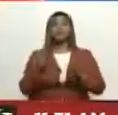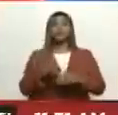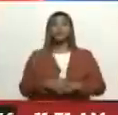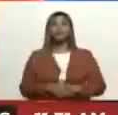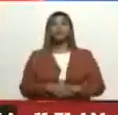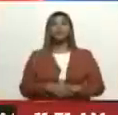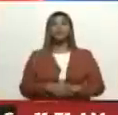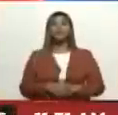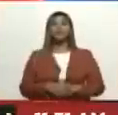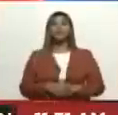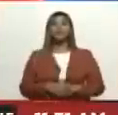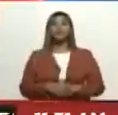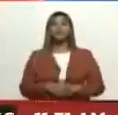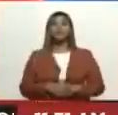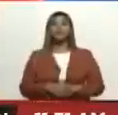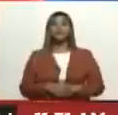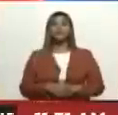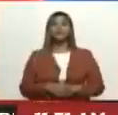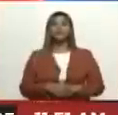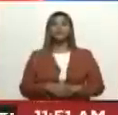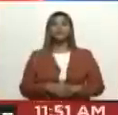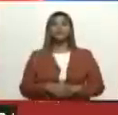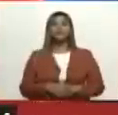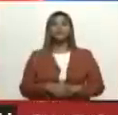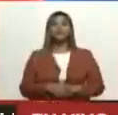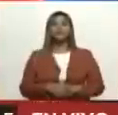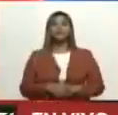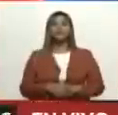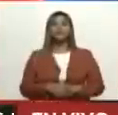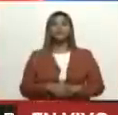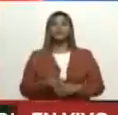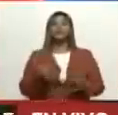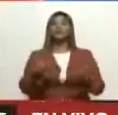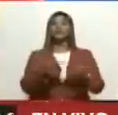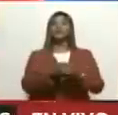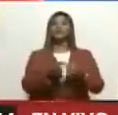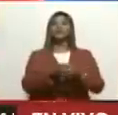en contra de una banda,